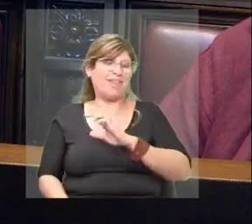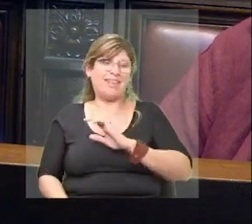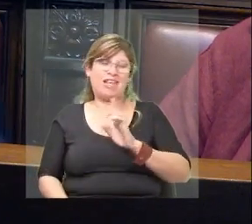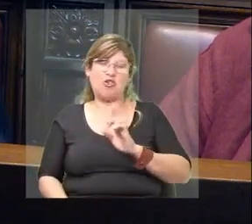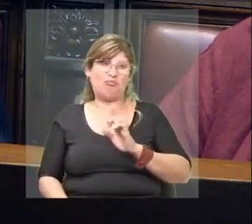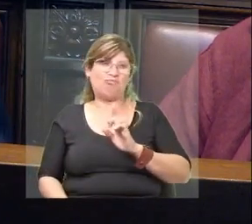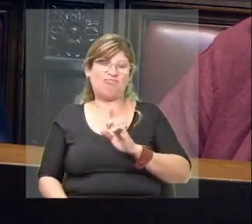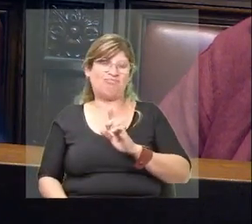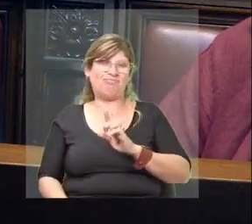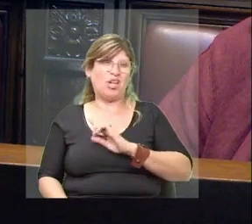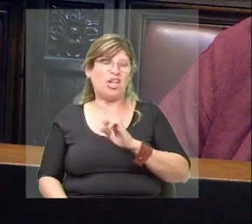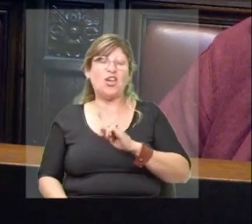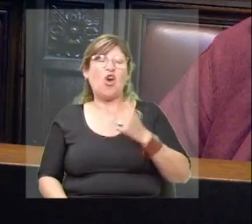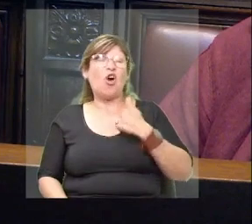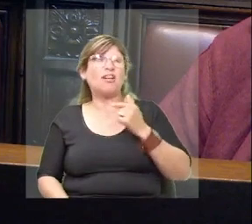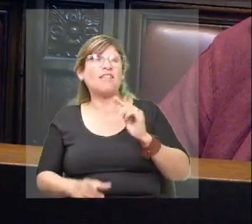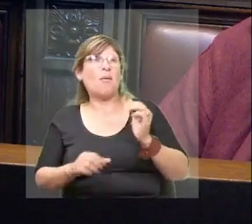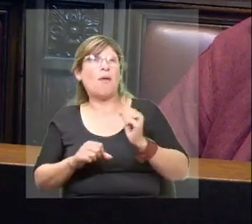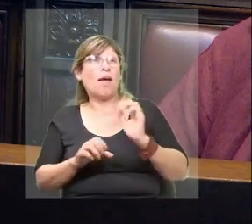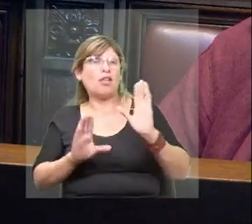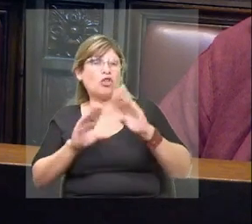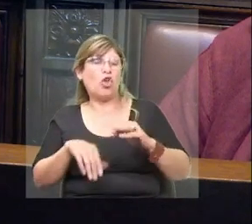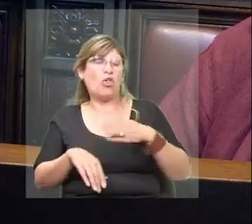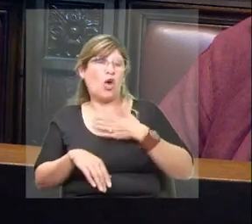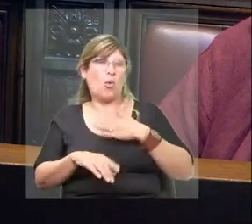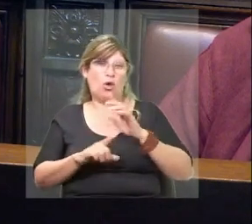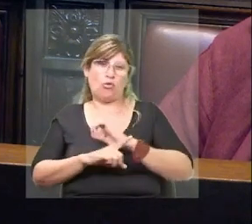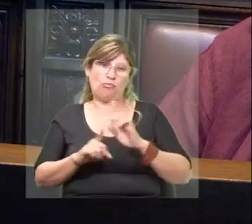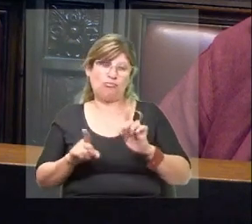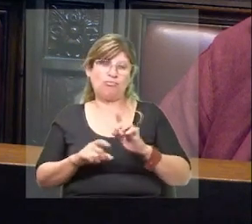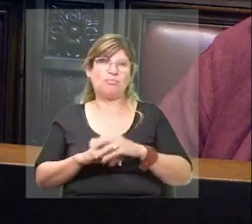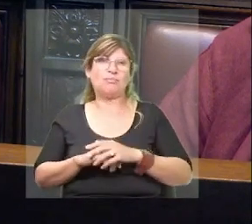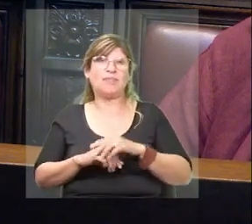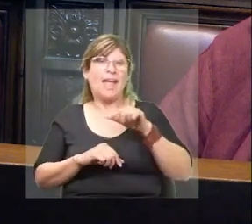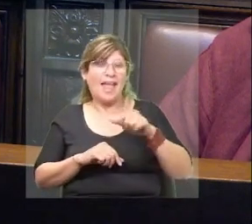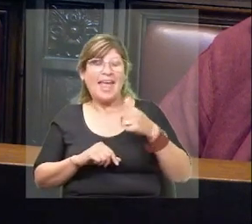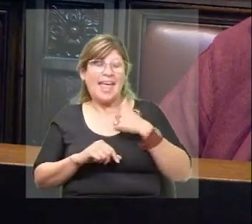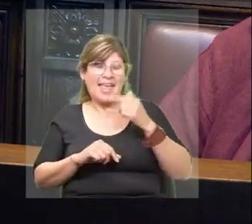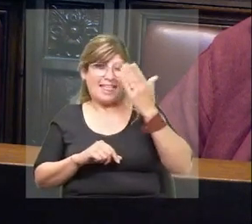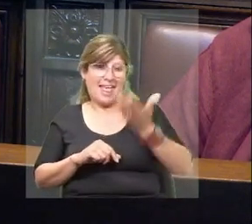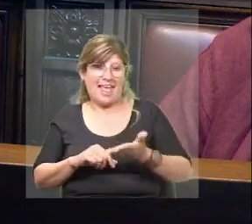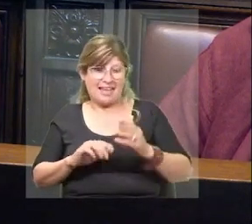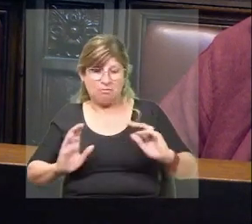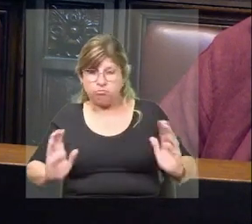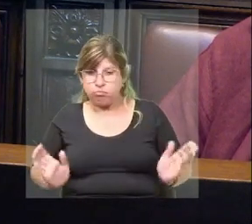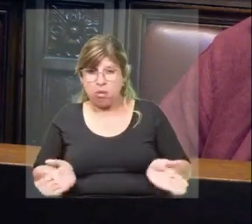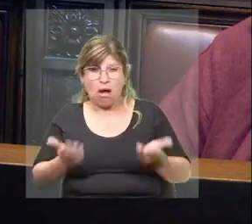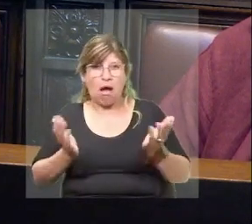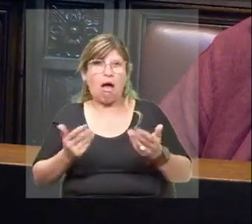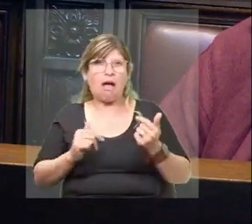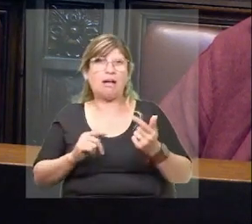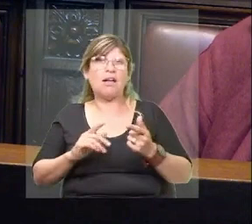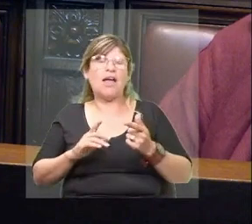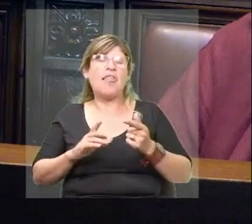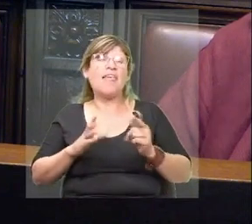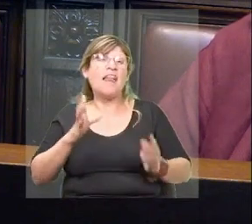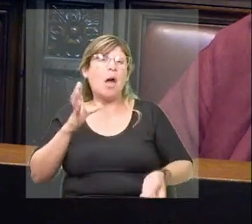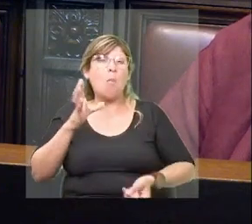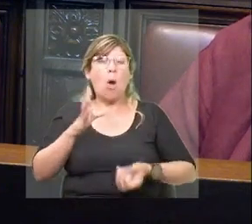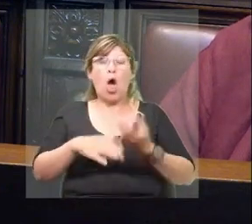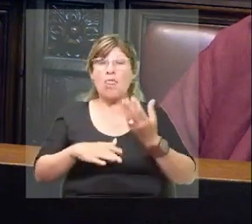cosas que no eran unánimes, porque Danilo fue el gran impulsor de la